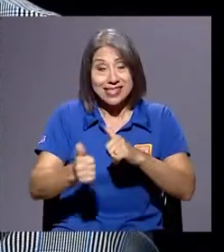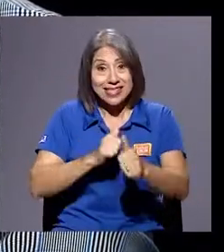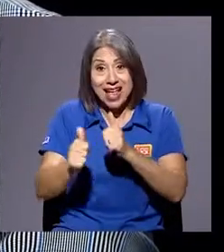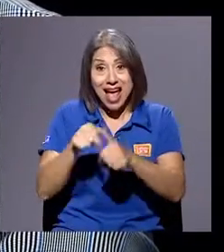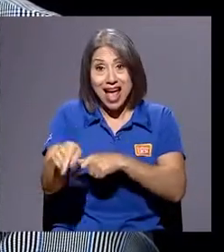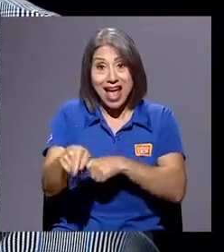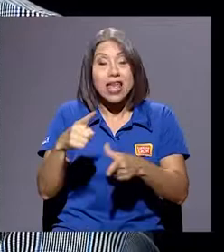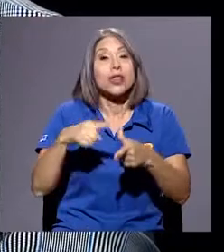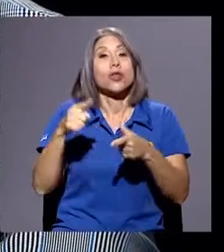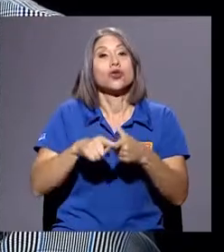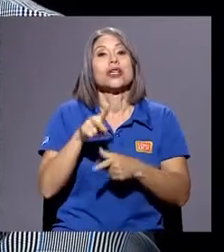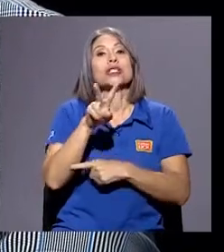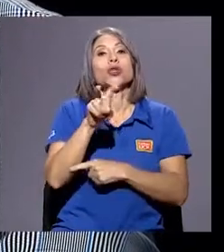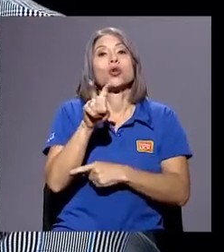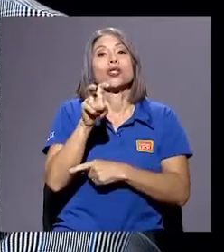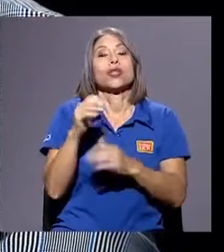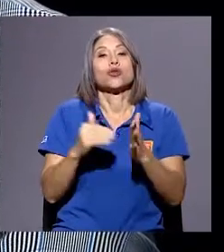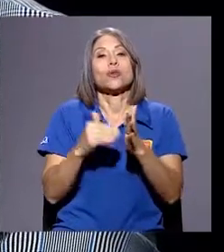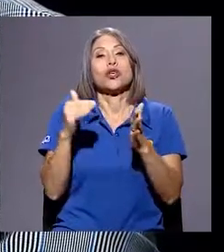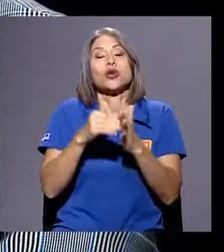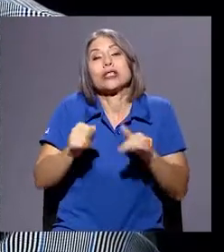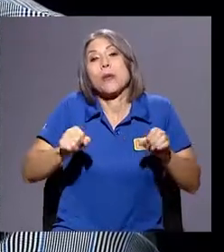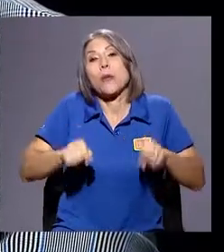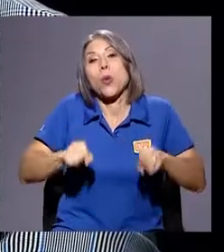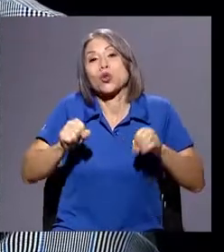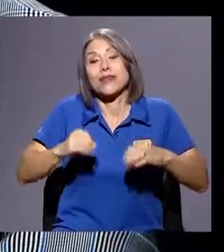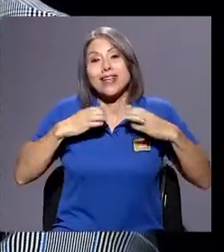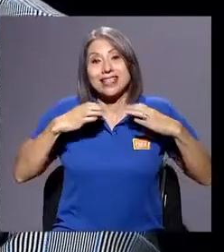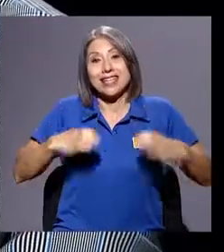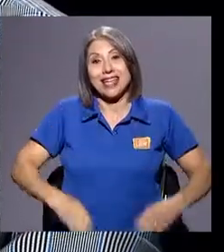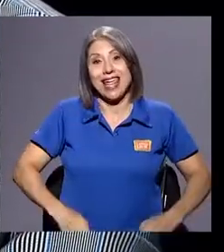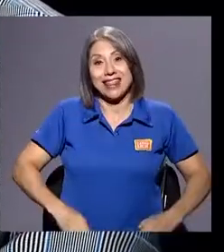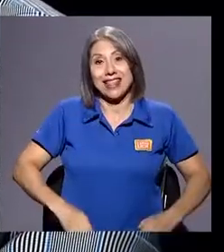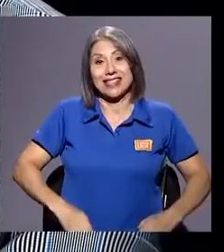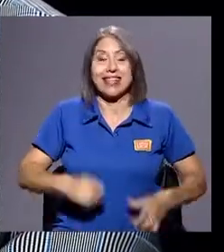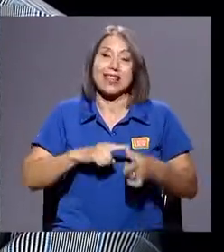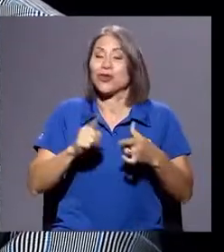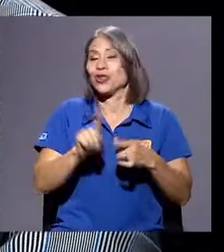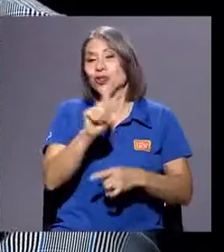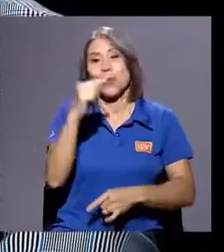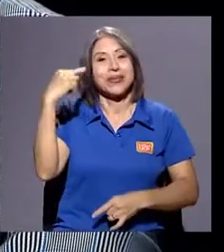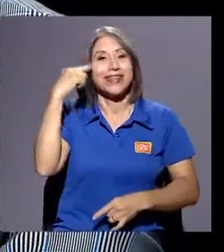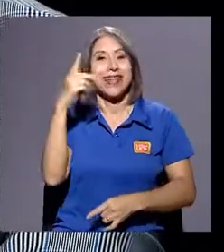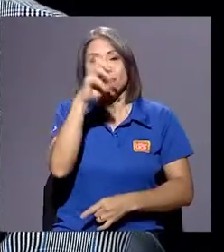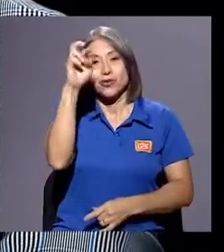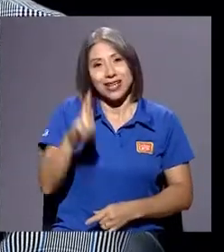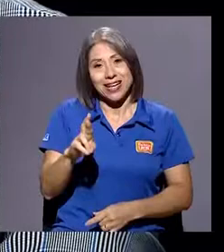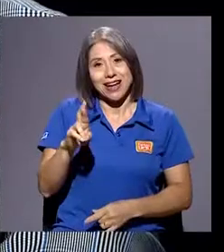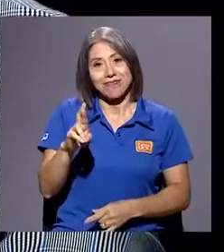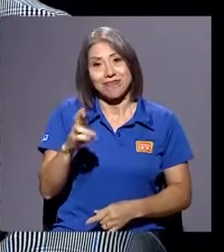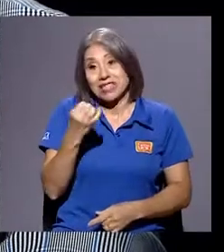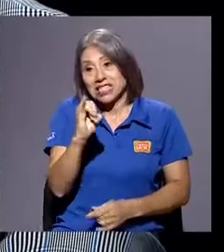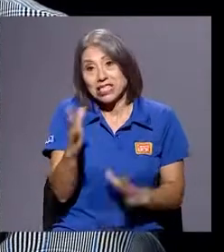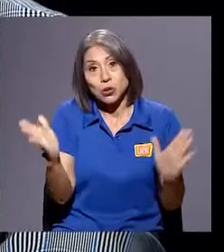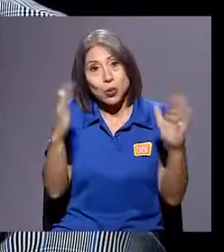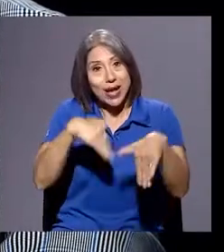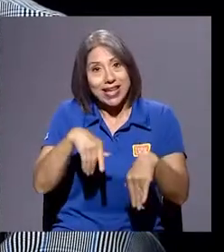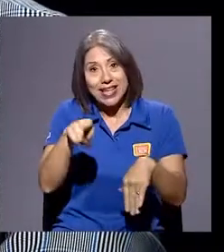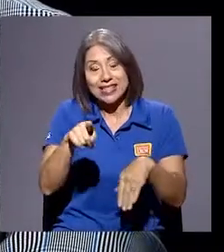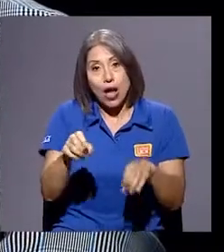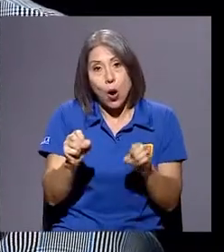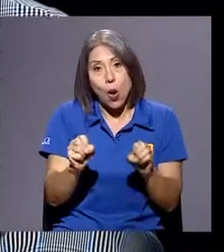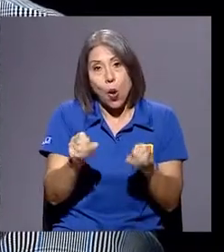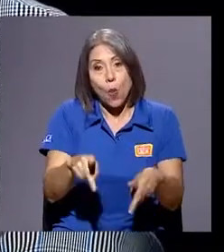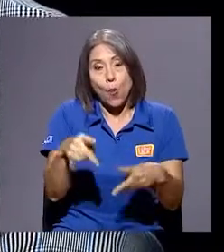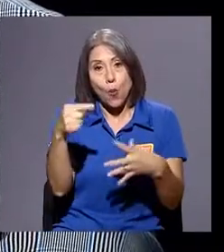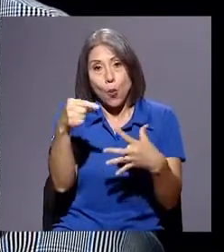200 millones de posibles clientes que pueden venir al país dejarían de pensar en Costa Rica solo por ese hecho. Así que es un suicidio. Lo